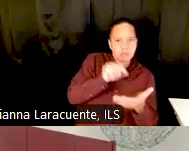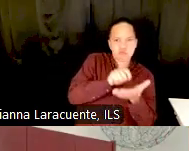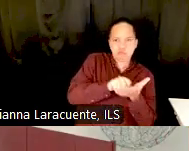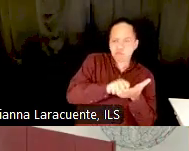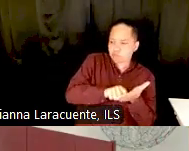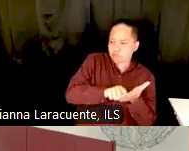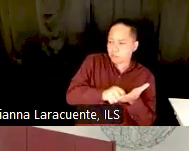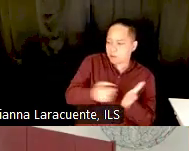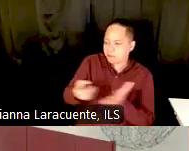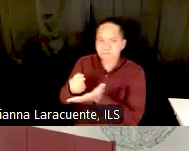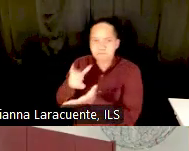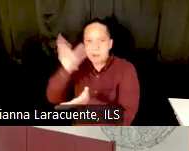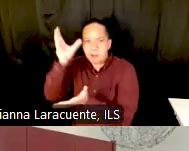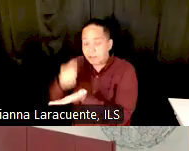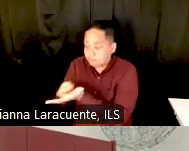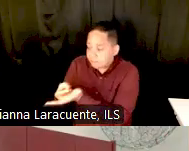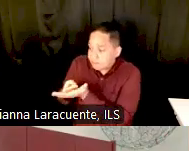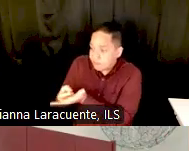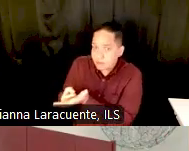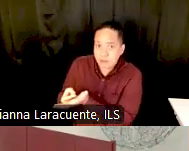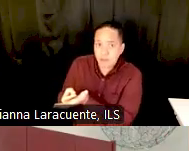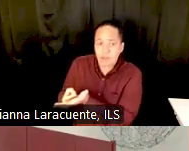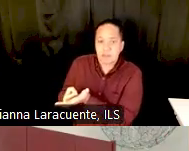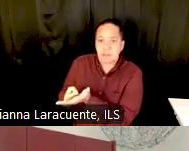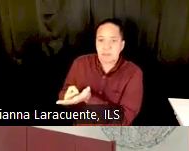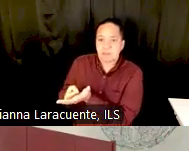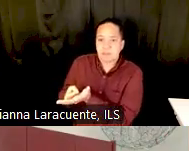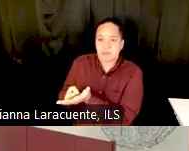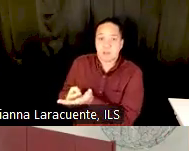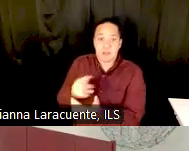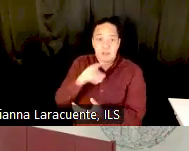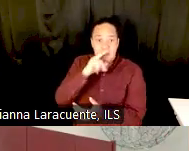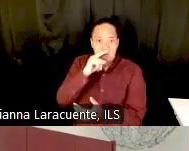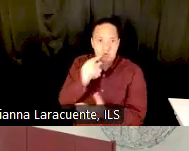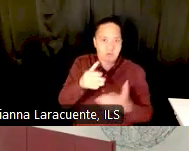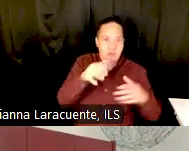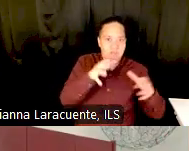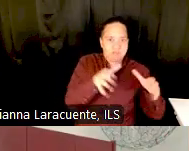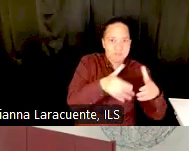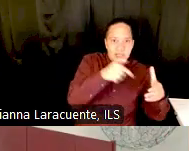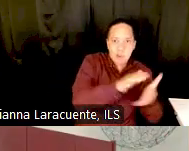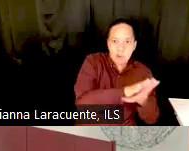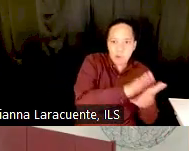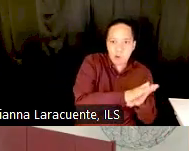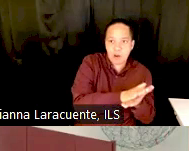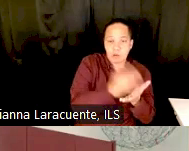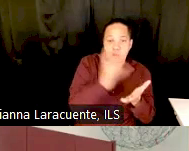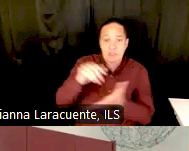está casi la misma cantidad del tiempo en la escuela que lo que está en la casa, porque si le quitamos las horas de